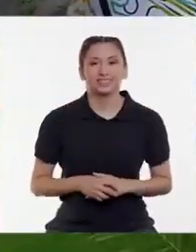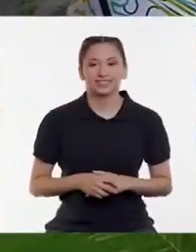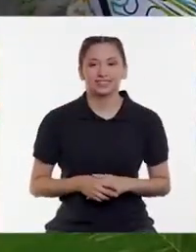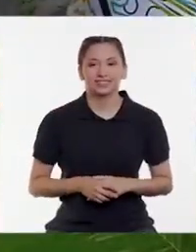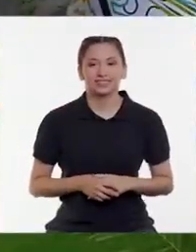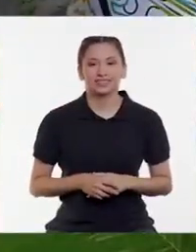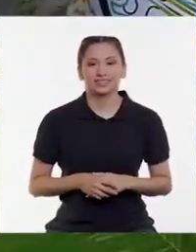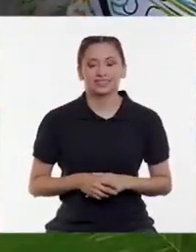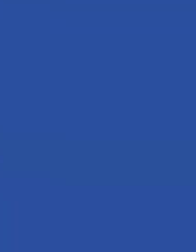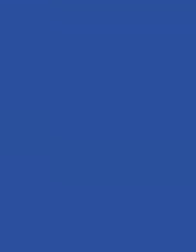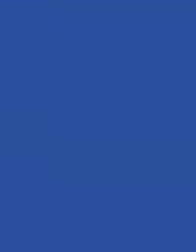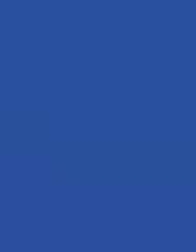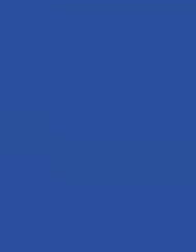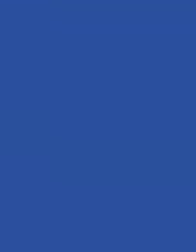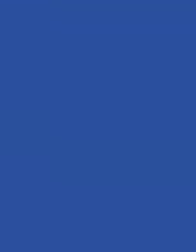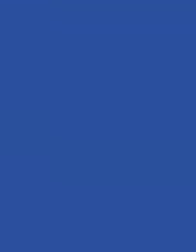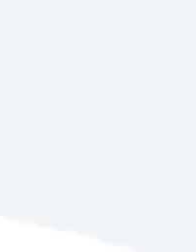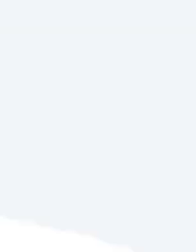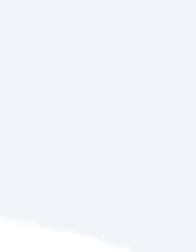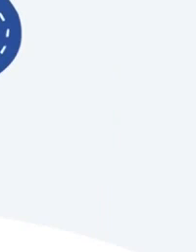volvemos!